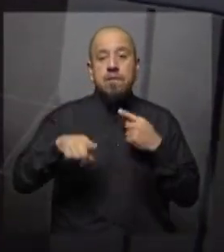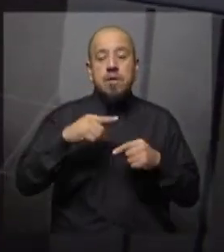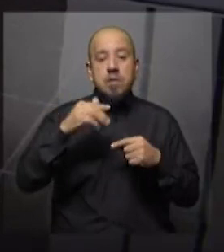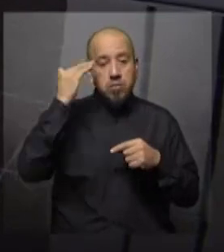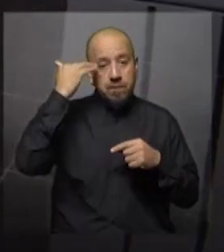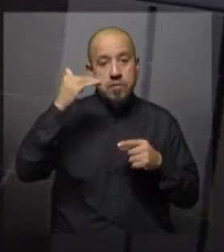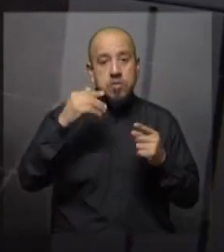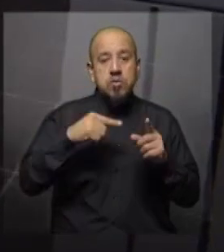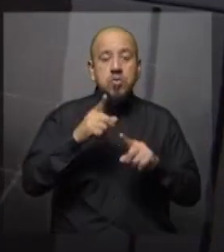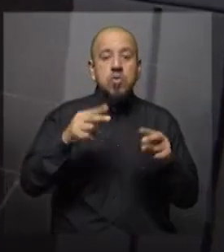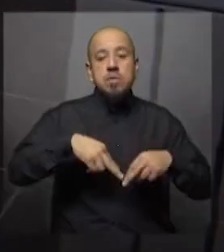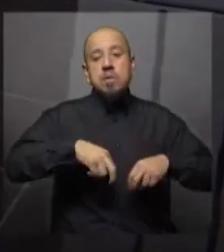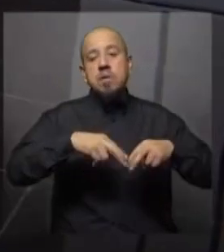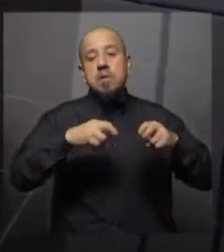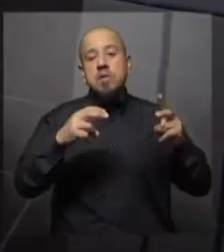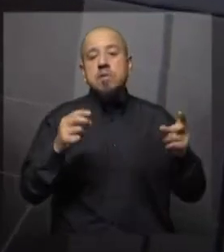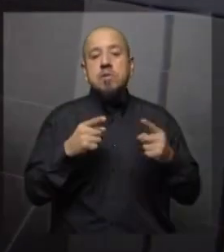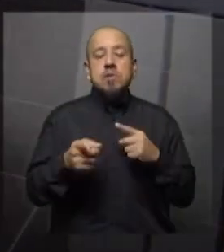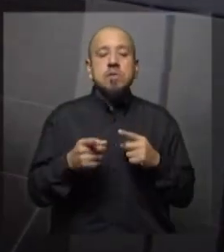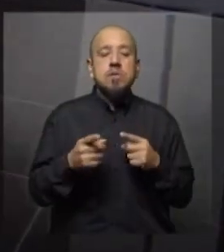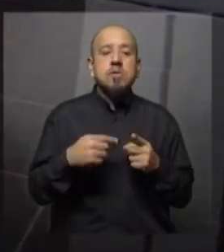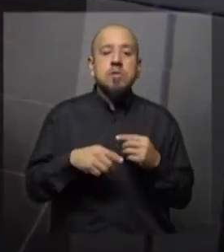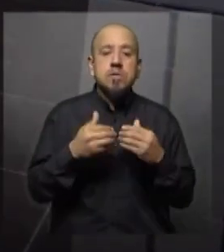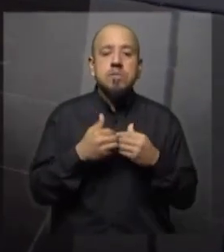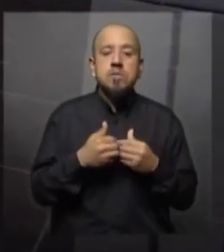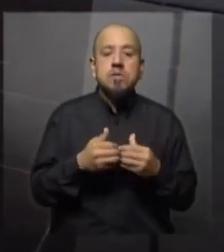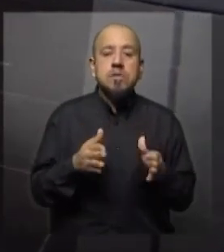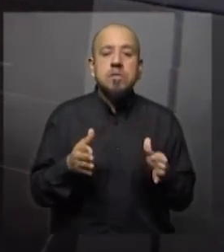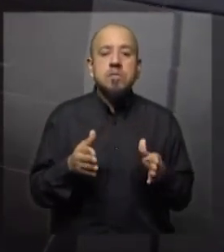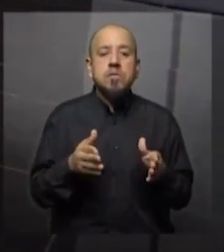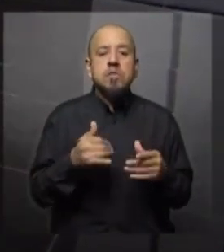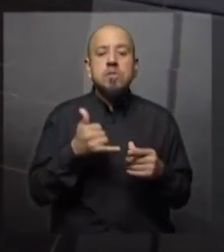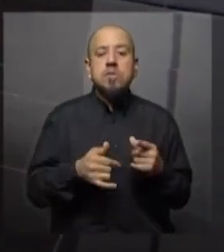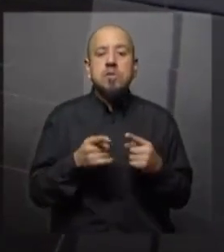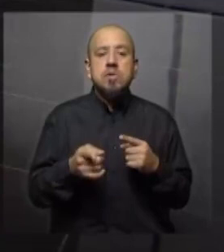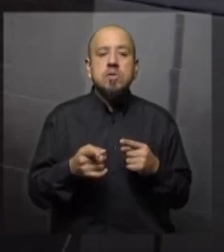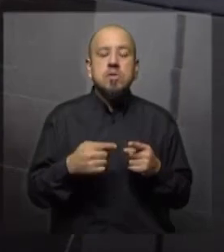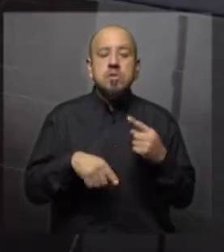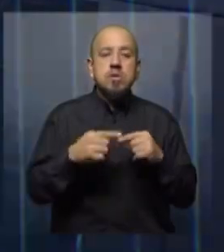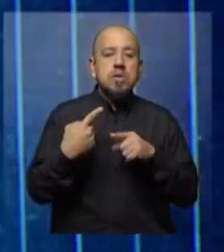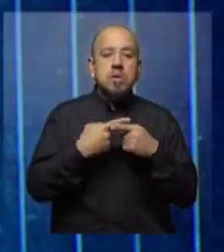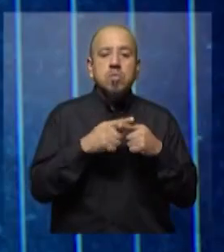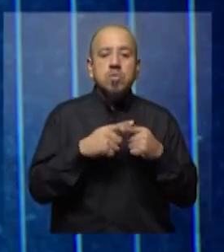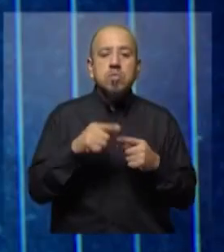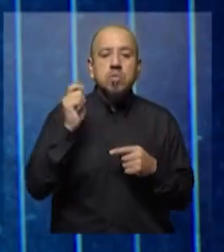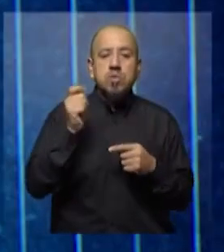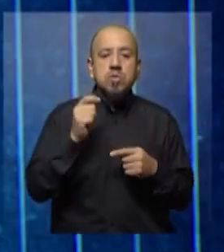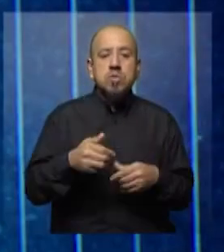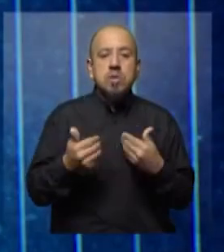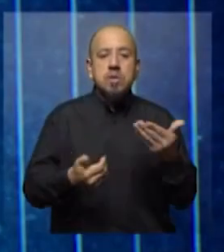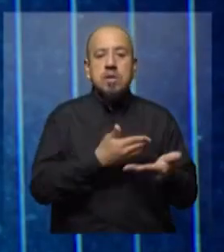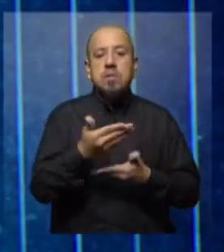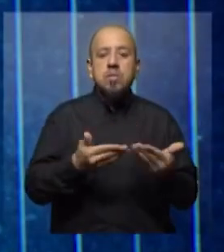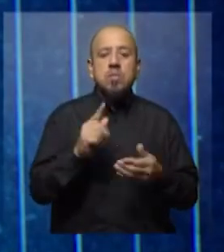la docencia O a través de la investigación comenzamos a tener un espacio en la discusión pública en el intercambio